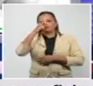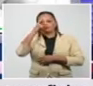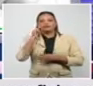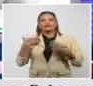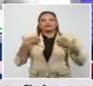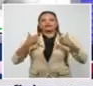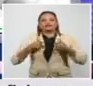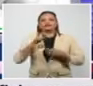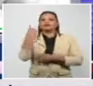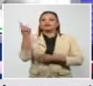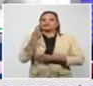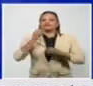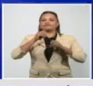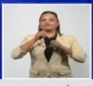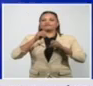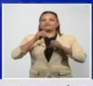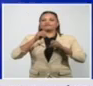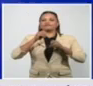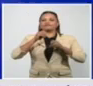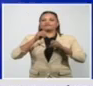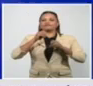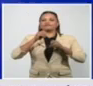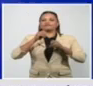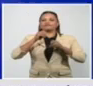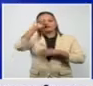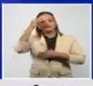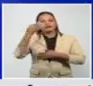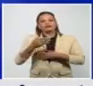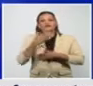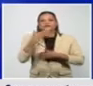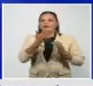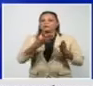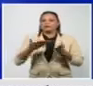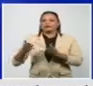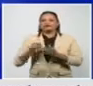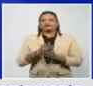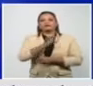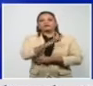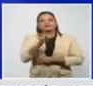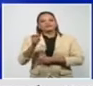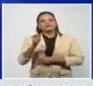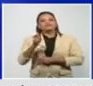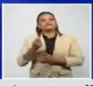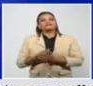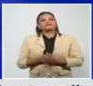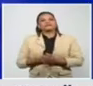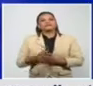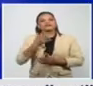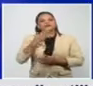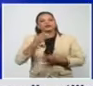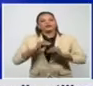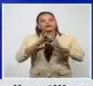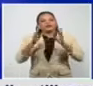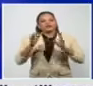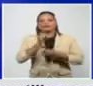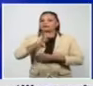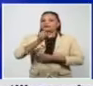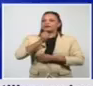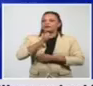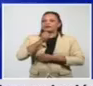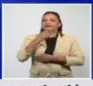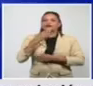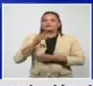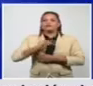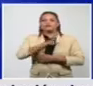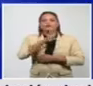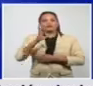epidemiología del Ministerio de Salud Pública. Doctor, muy buenos días. Buenos días, Giselita, buenos días a la tropa que